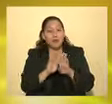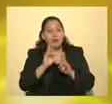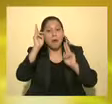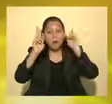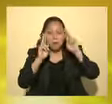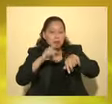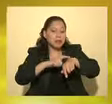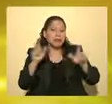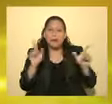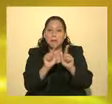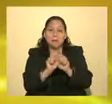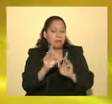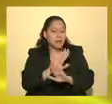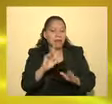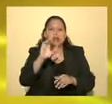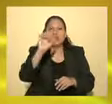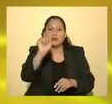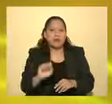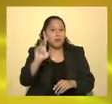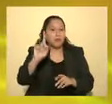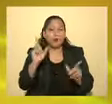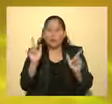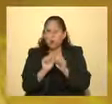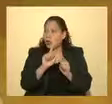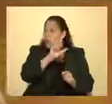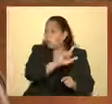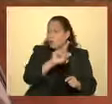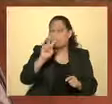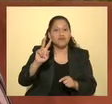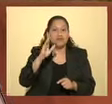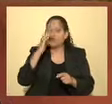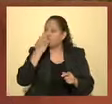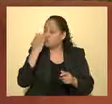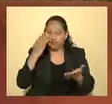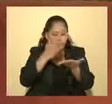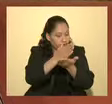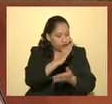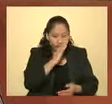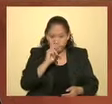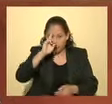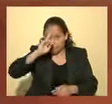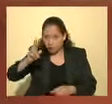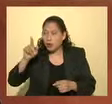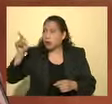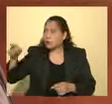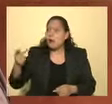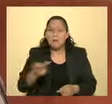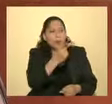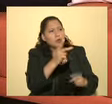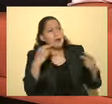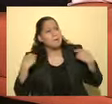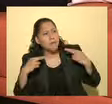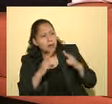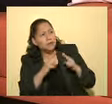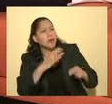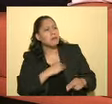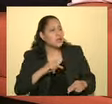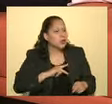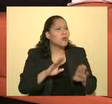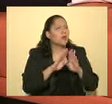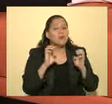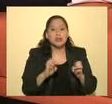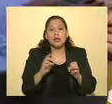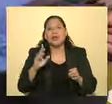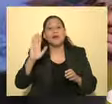visitas y convivencias, nada más son los fines de semana, tú no puedes ir al colegio. Tú no puedes entrar al colegio a preguntar cómo va el niño. Eso y te conviertes